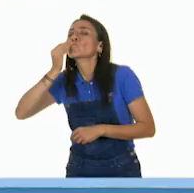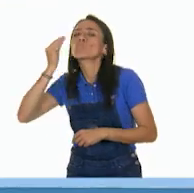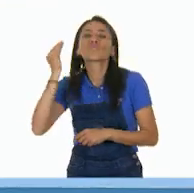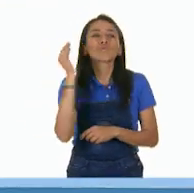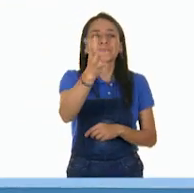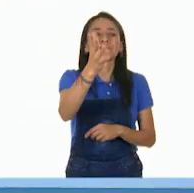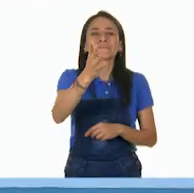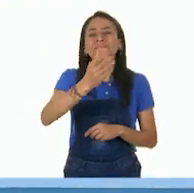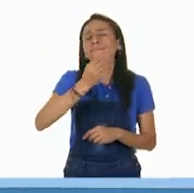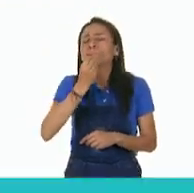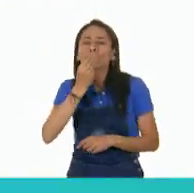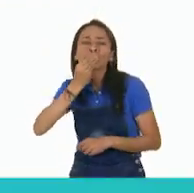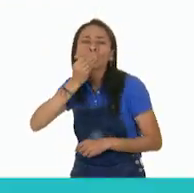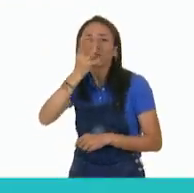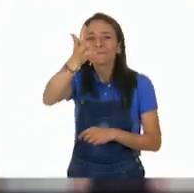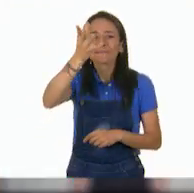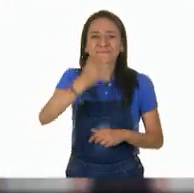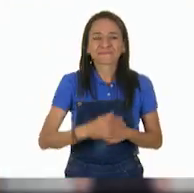1